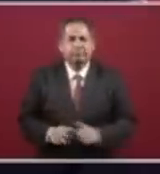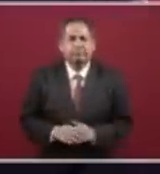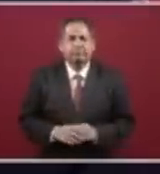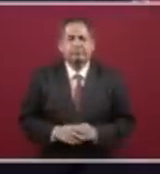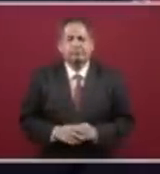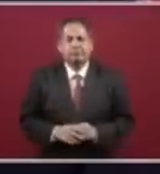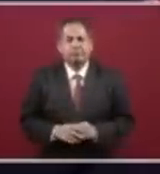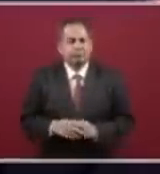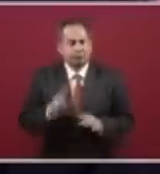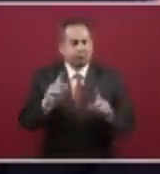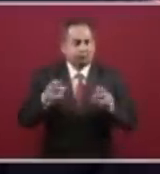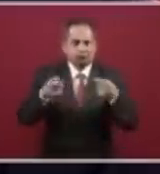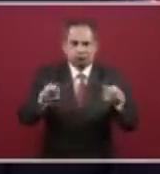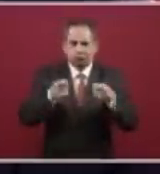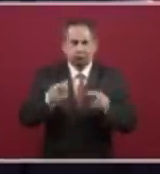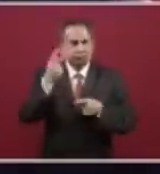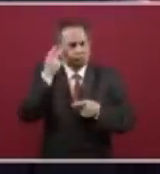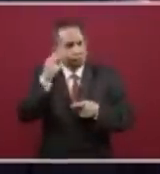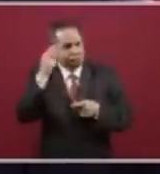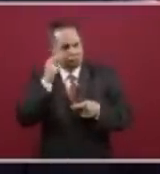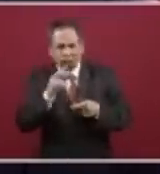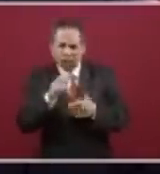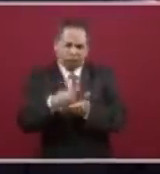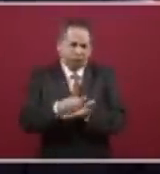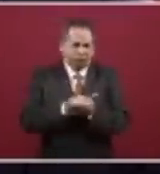control de los viajes